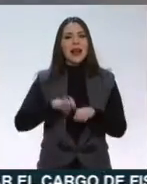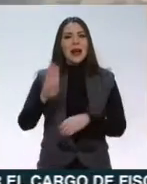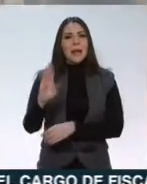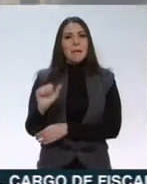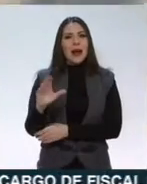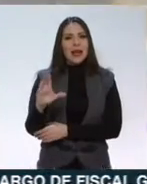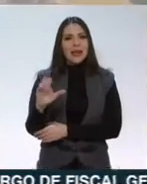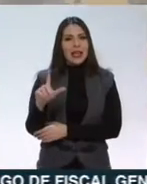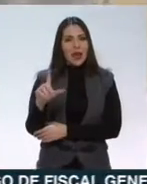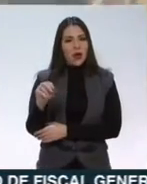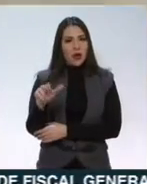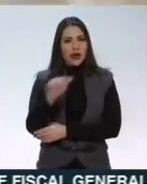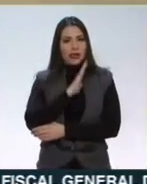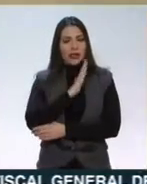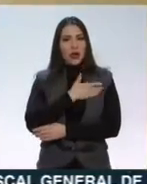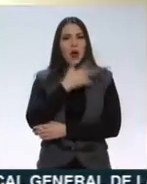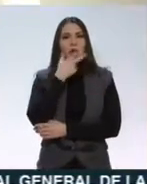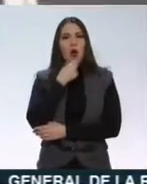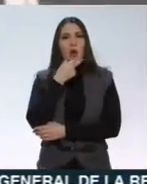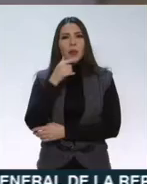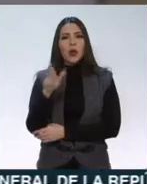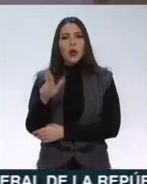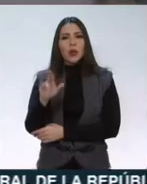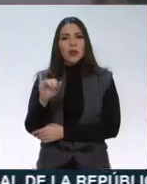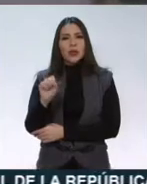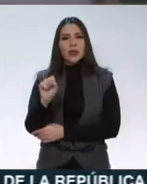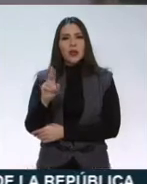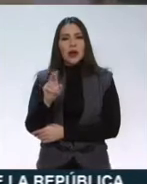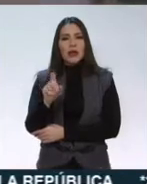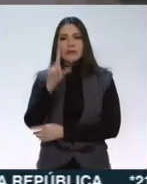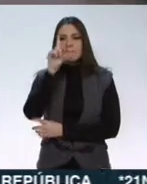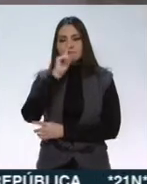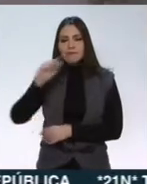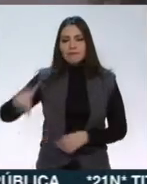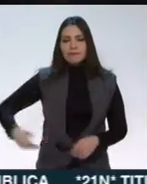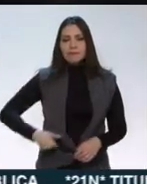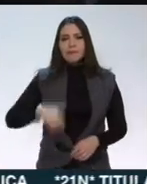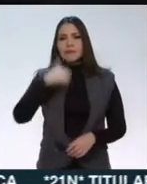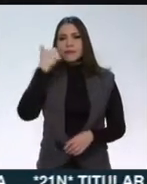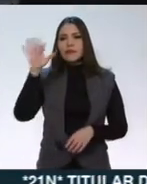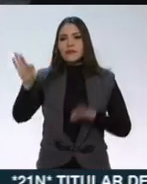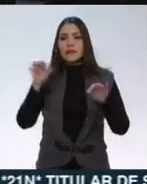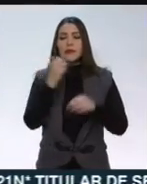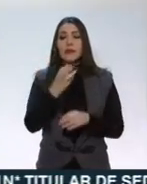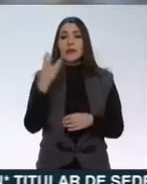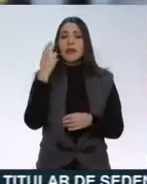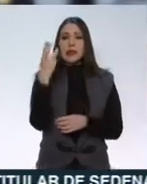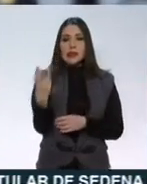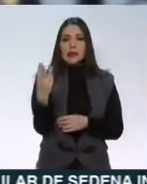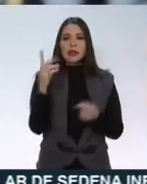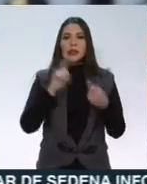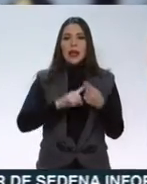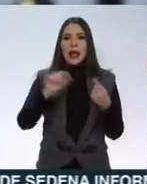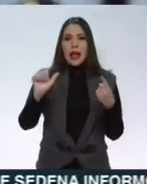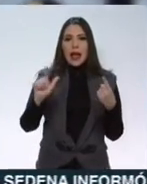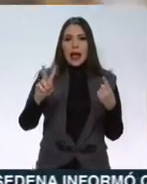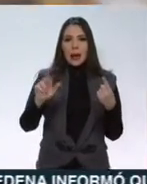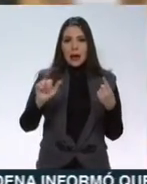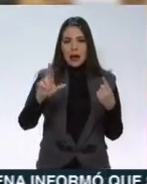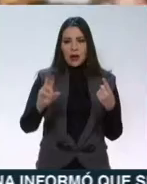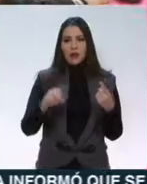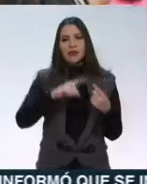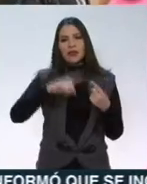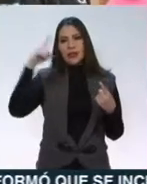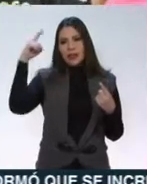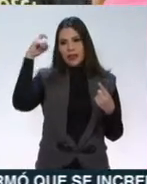lesión de Luis Suárez, manejan 3 diferentes opciones. Una sería Álvaro Morata, que ya es difícil porque